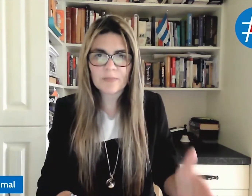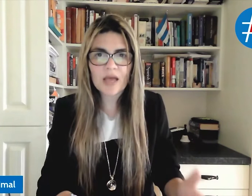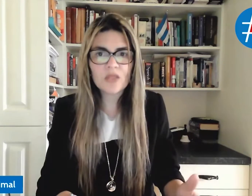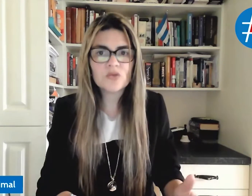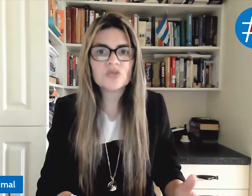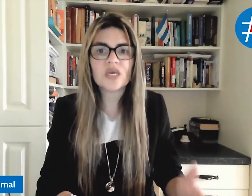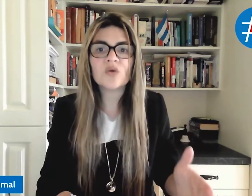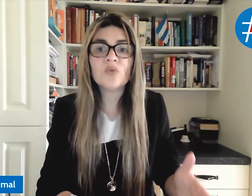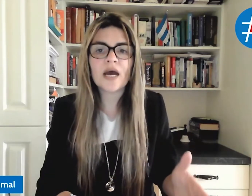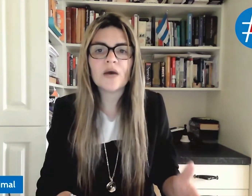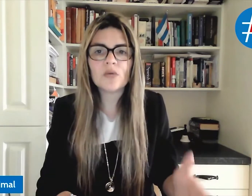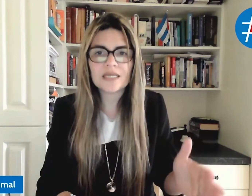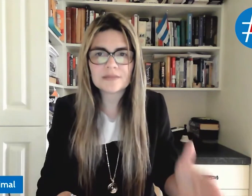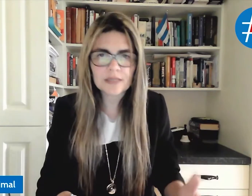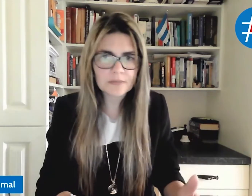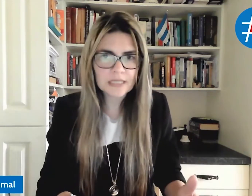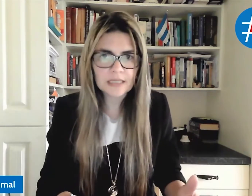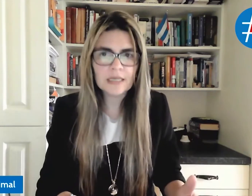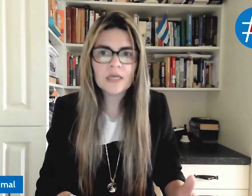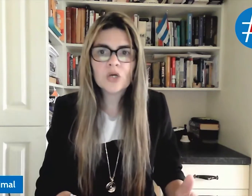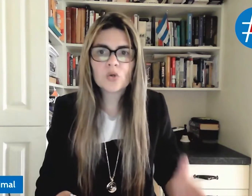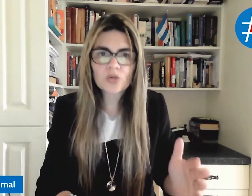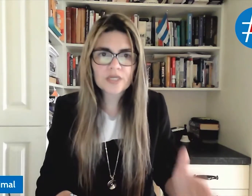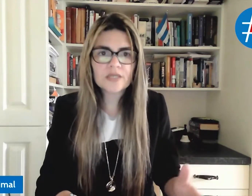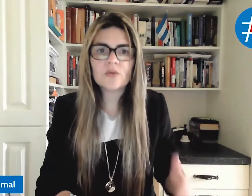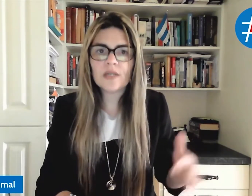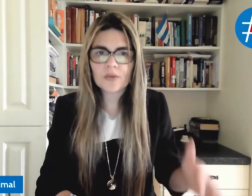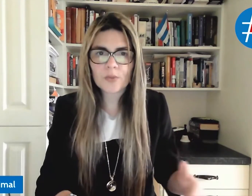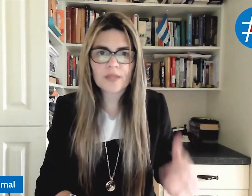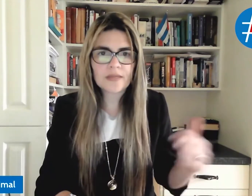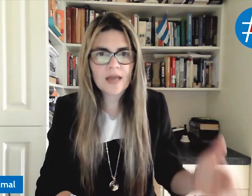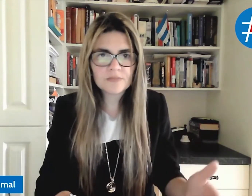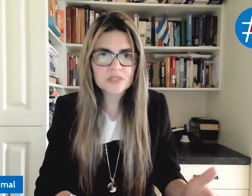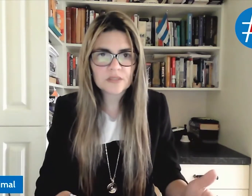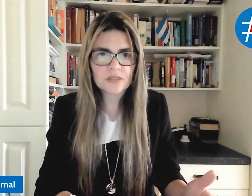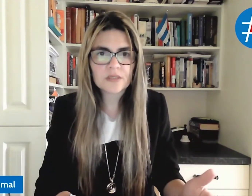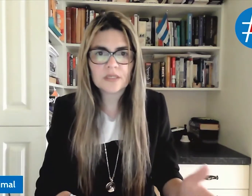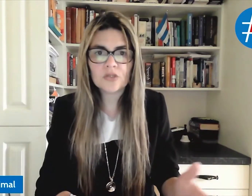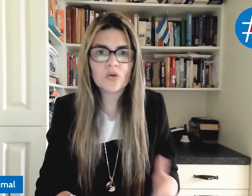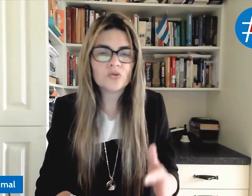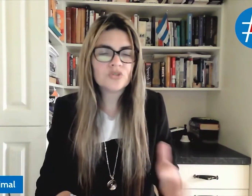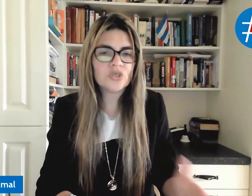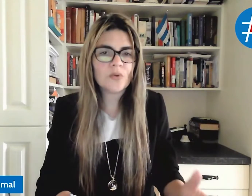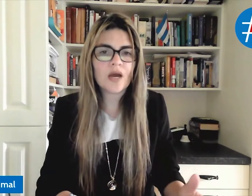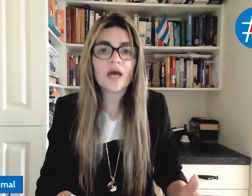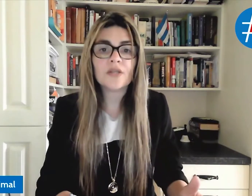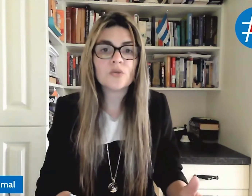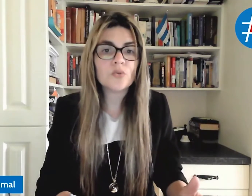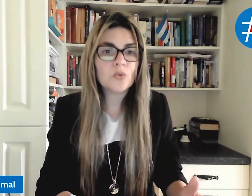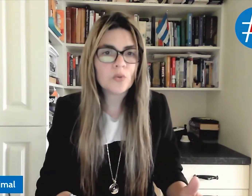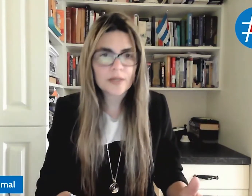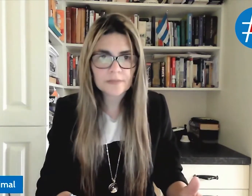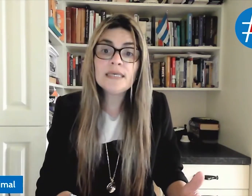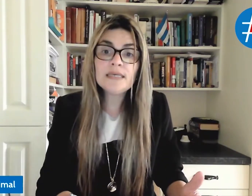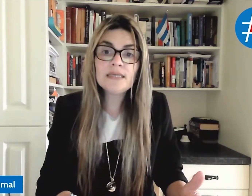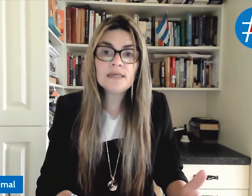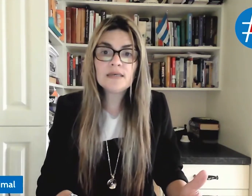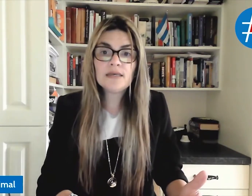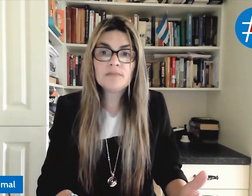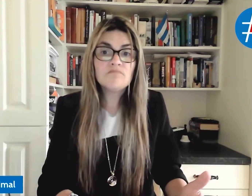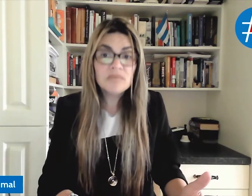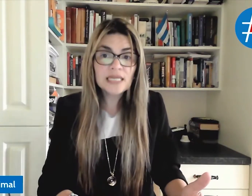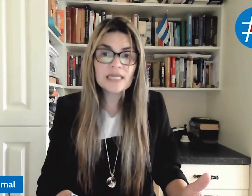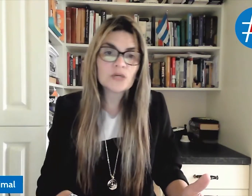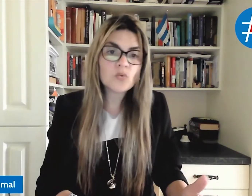sienten atrapados en una jaula térmica, corriendo en la rueda del hámster que no los lleva a ningún lugar.